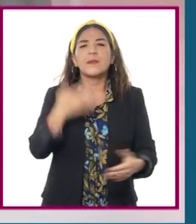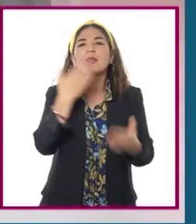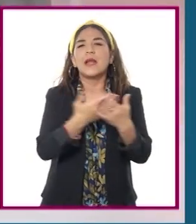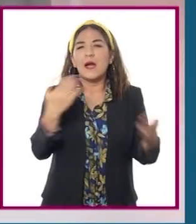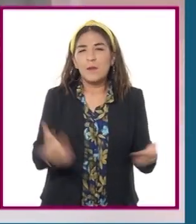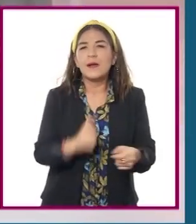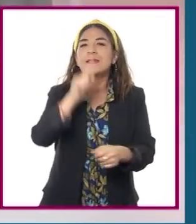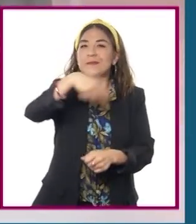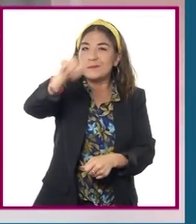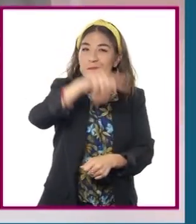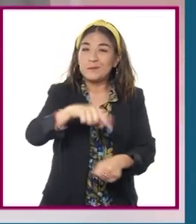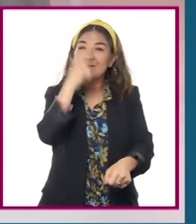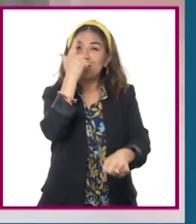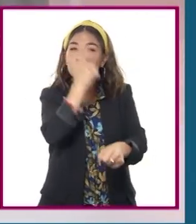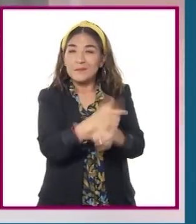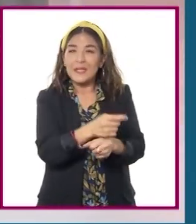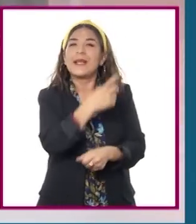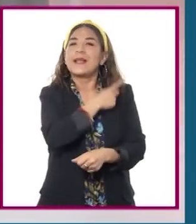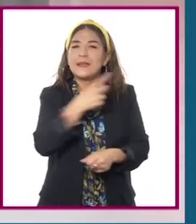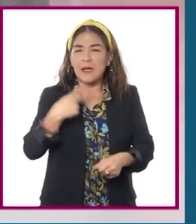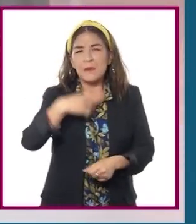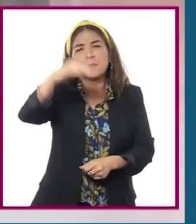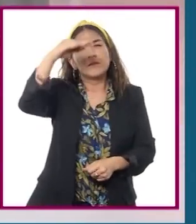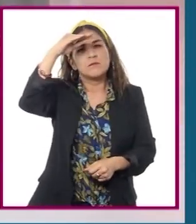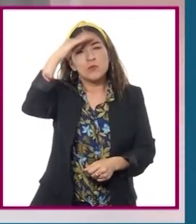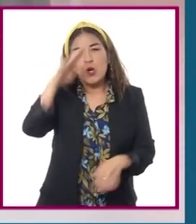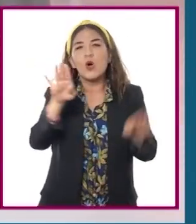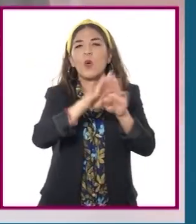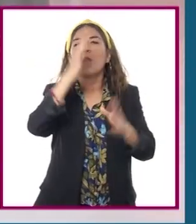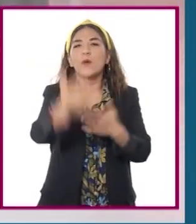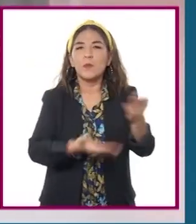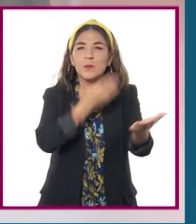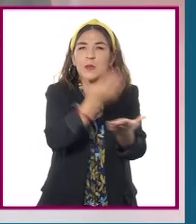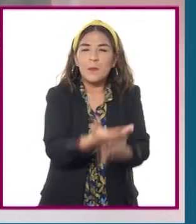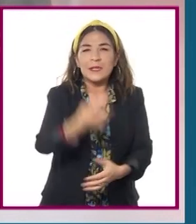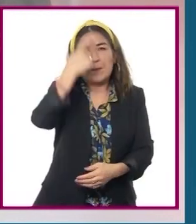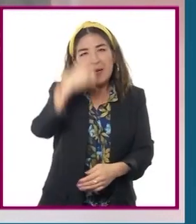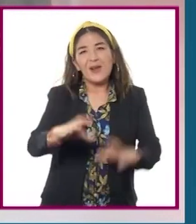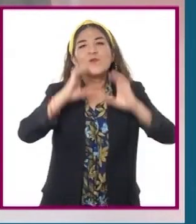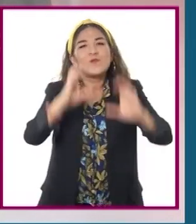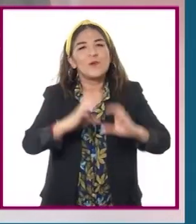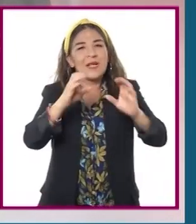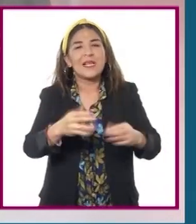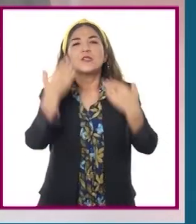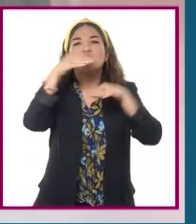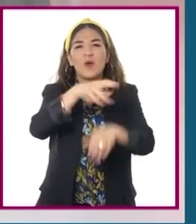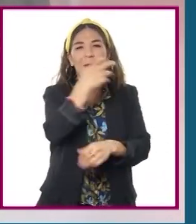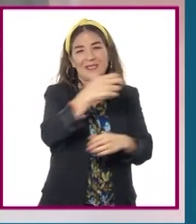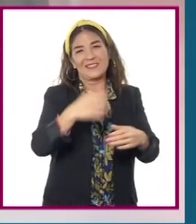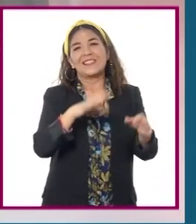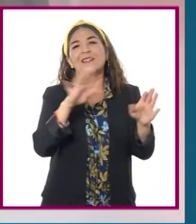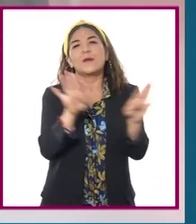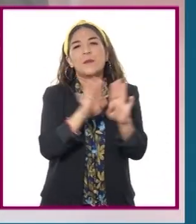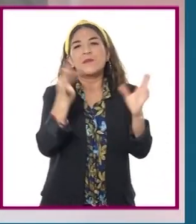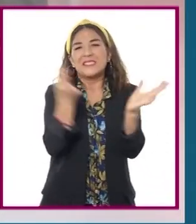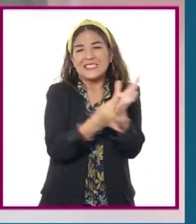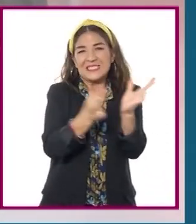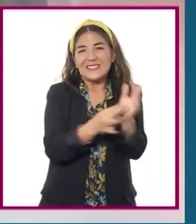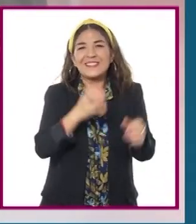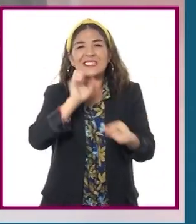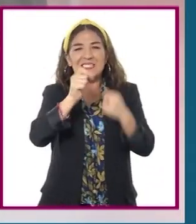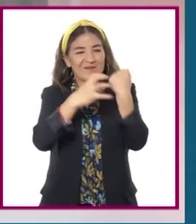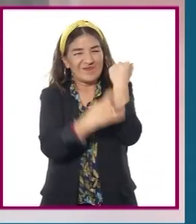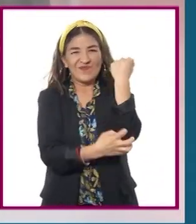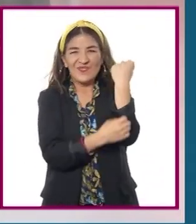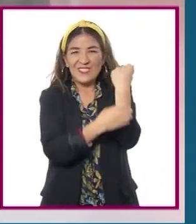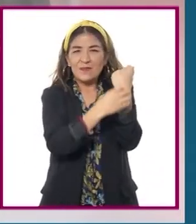Ahora, detectives químicos, les toca reflexionar y proponer las medidas de prevención ante este fenómeno químico. ¿Cómo